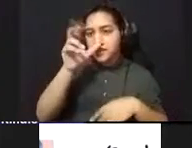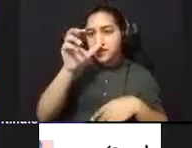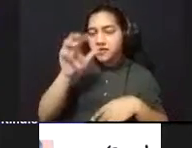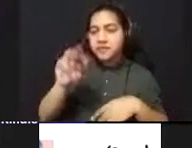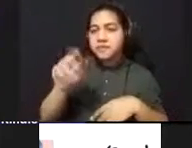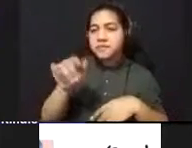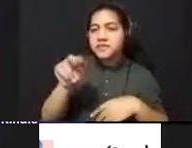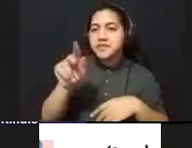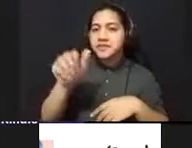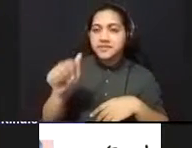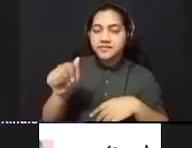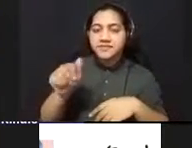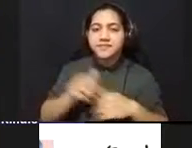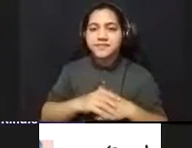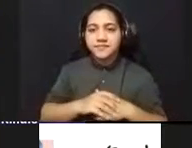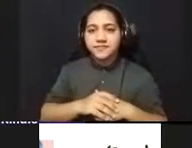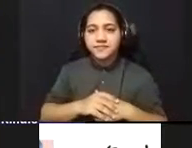Martina.